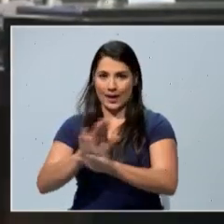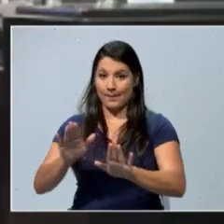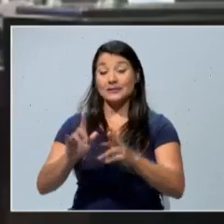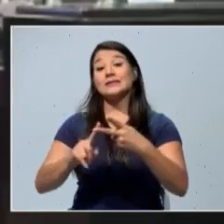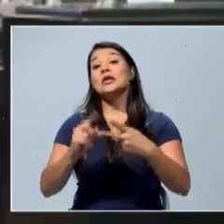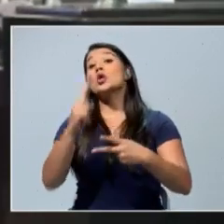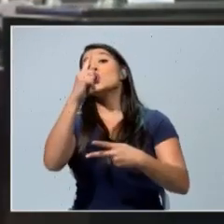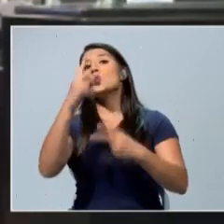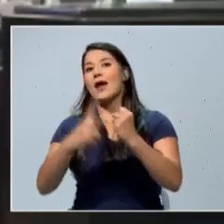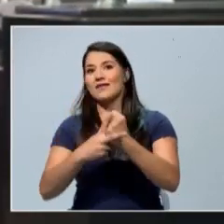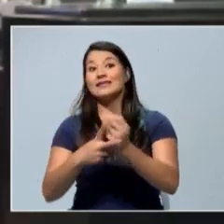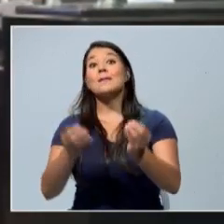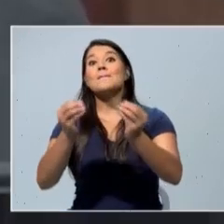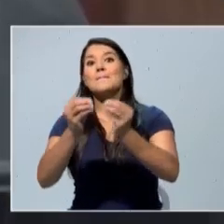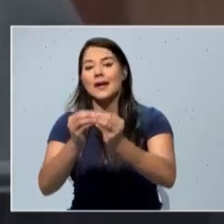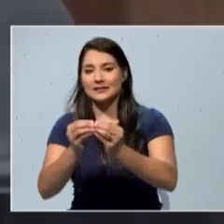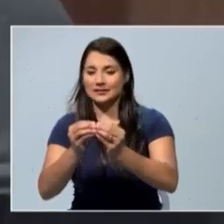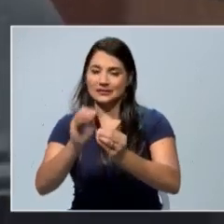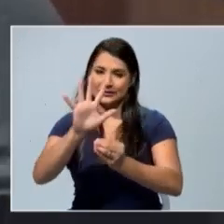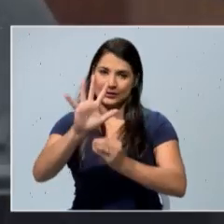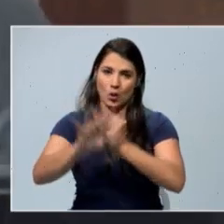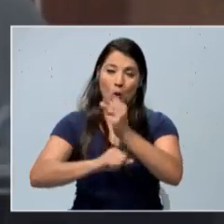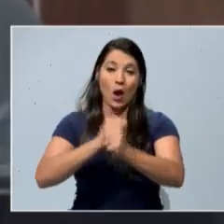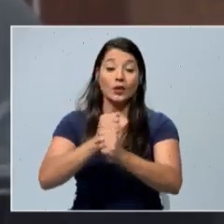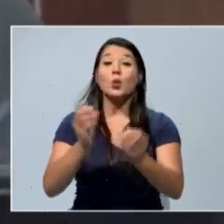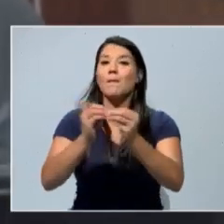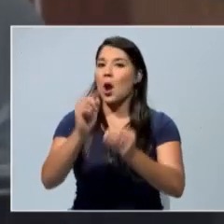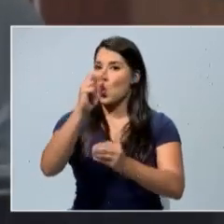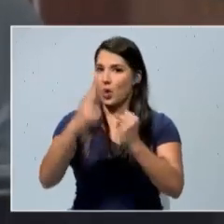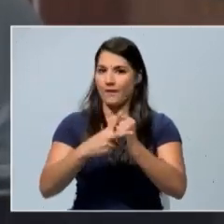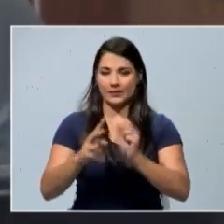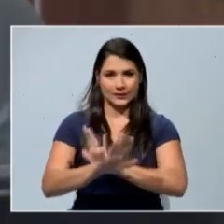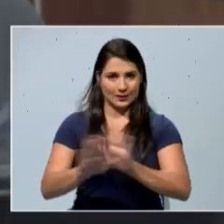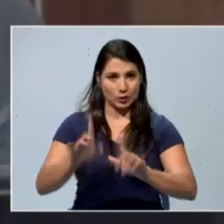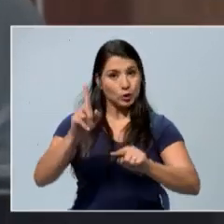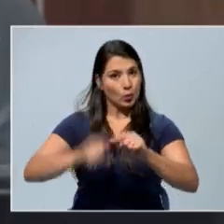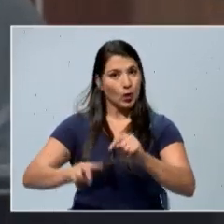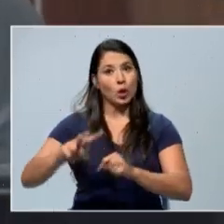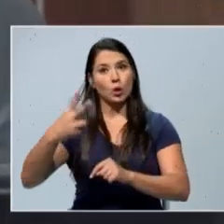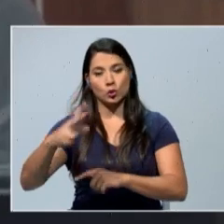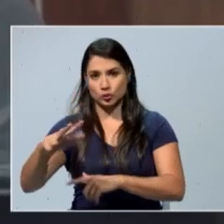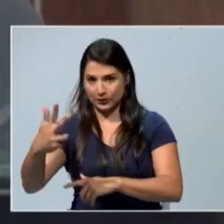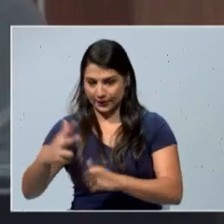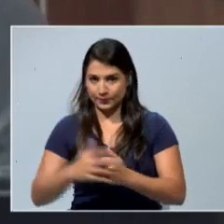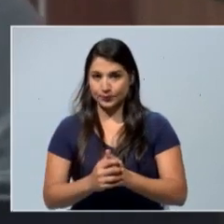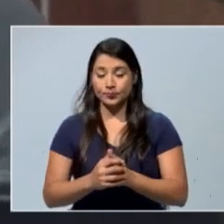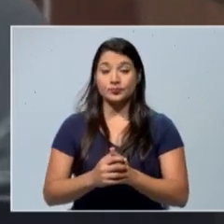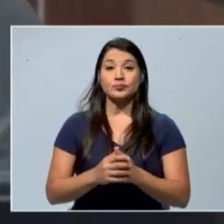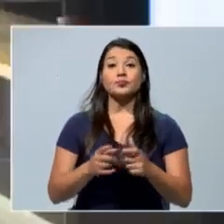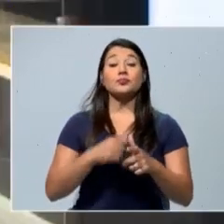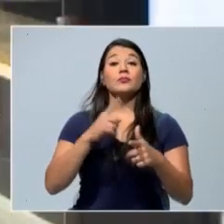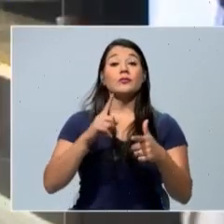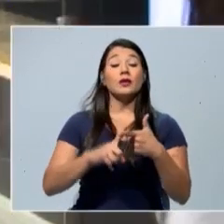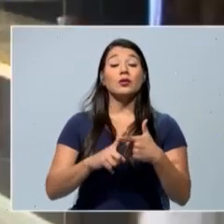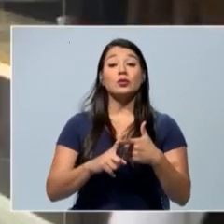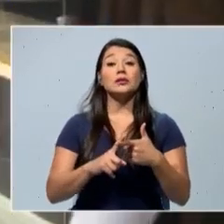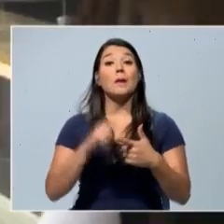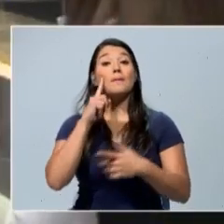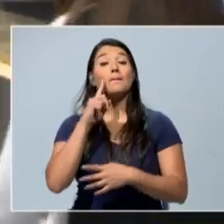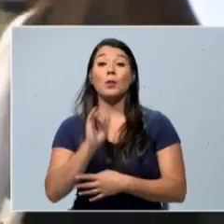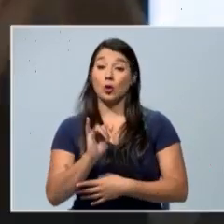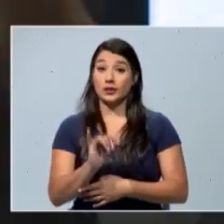posibilidad de reelección por un periodo. Él advierte que hay dos bandos a lo interno del Poder Judicial, es decir, concretamente en la Corte Plena, y por eso